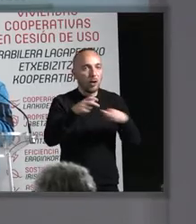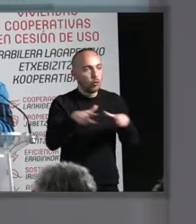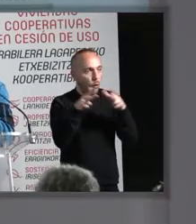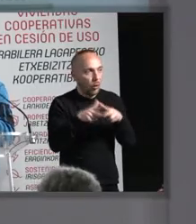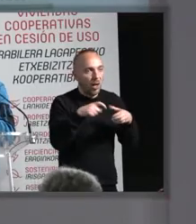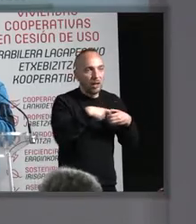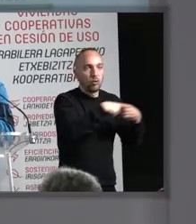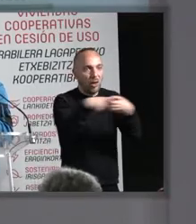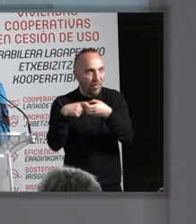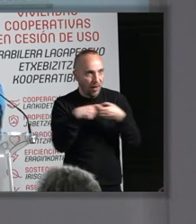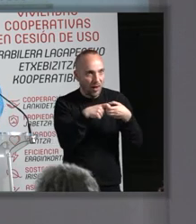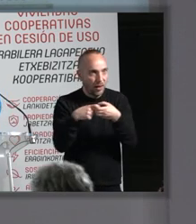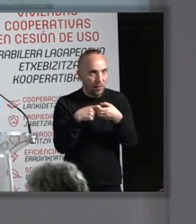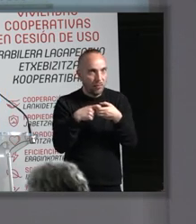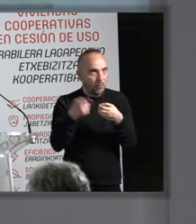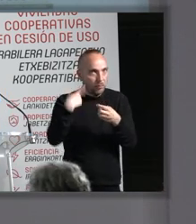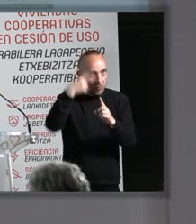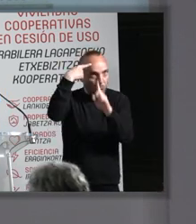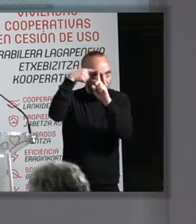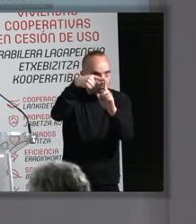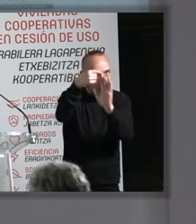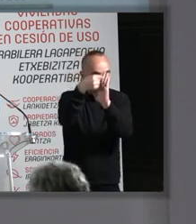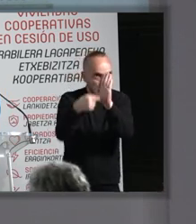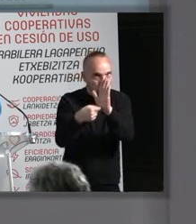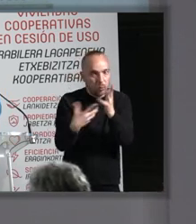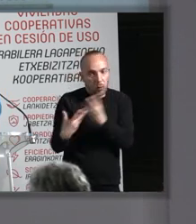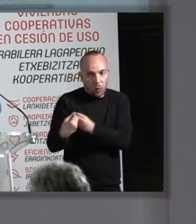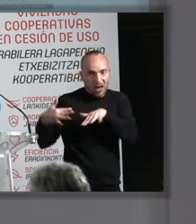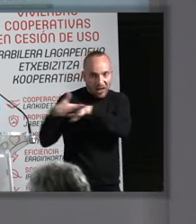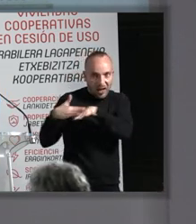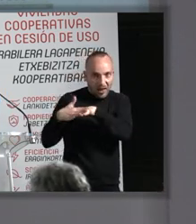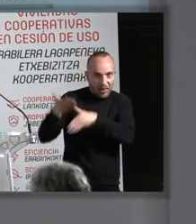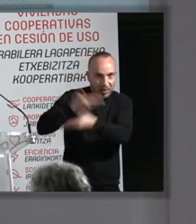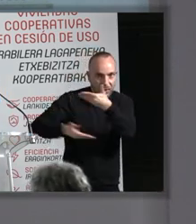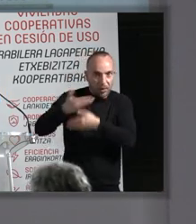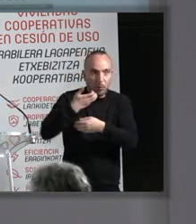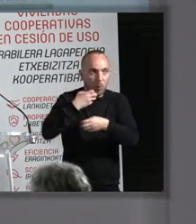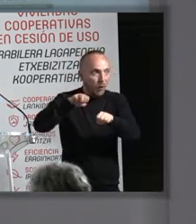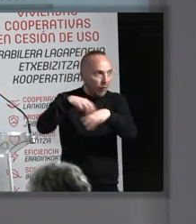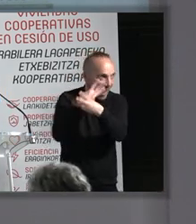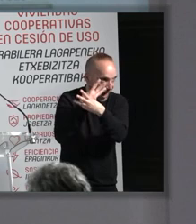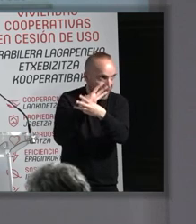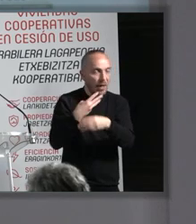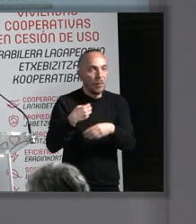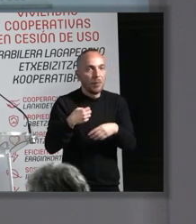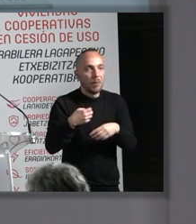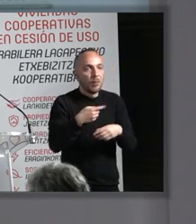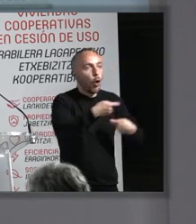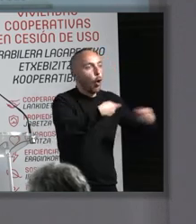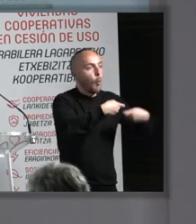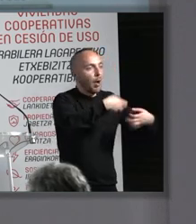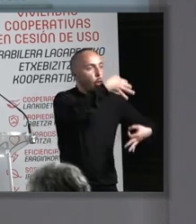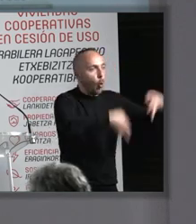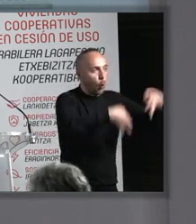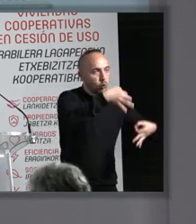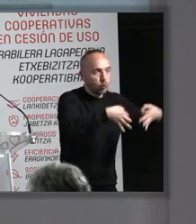en una dirección concreta, ¿no? Con un montón de redes, entre ellos está FIARE dentro de ese ecosistema, está Comercio Justo, Renovables,